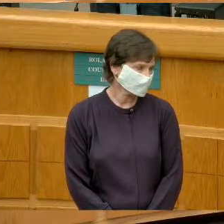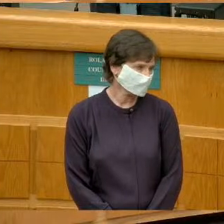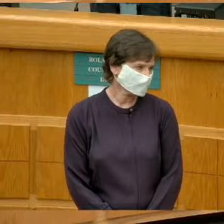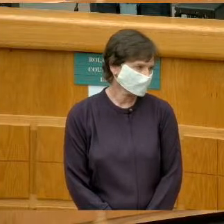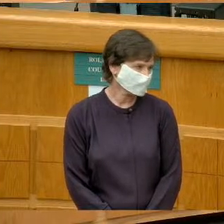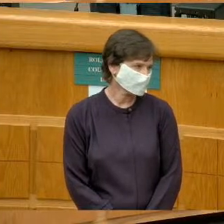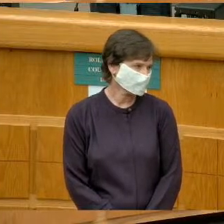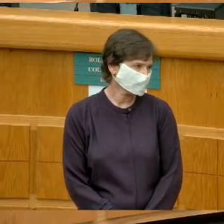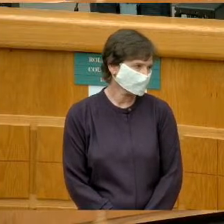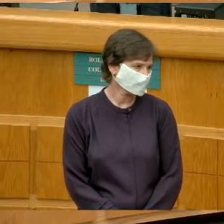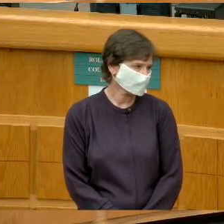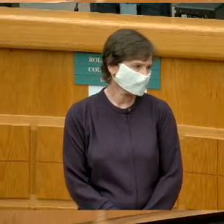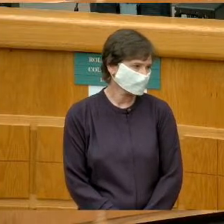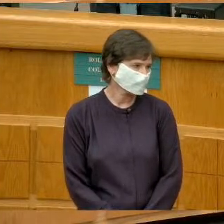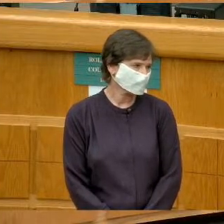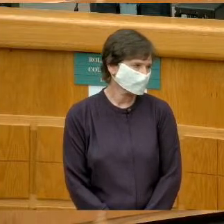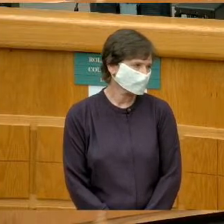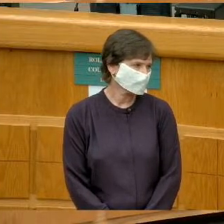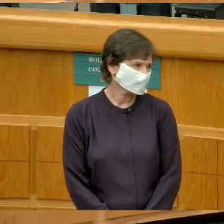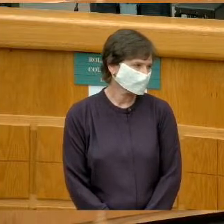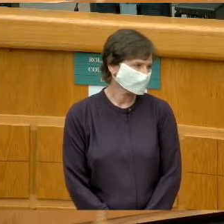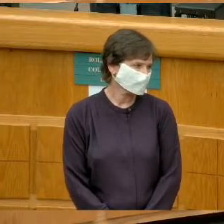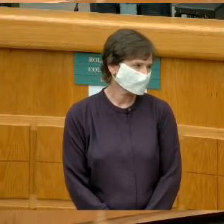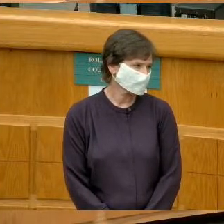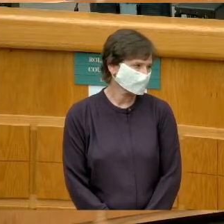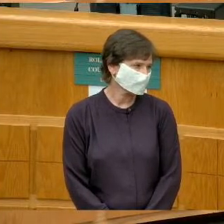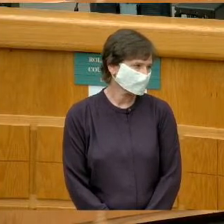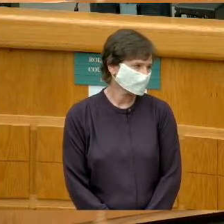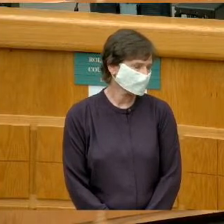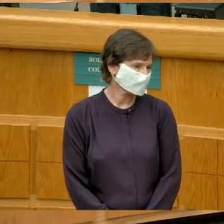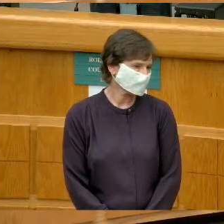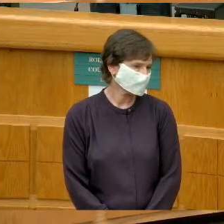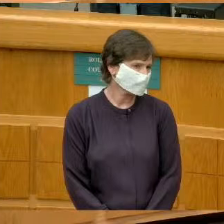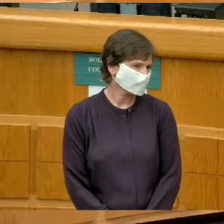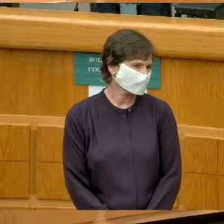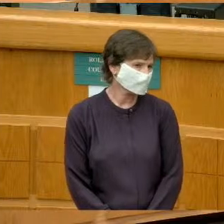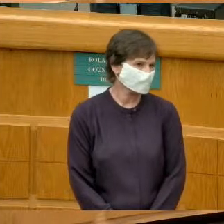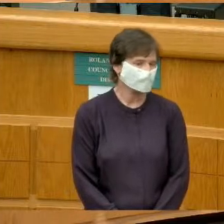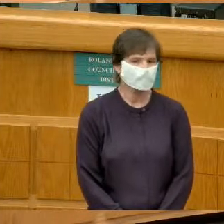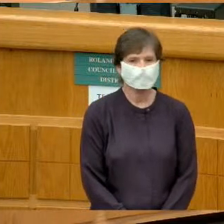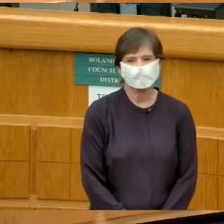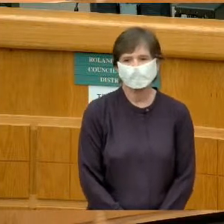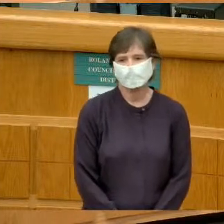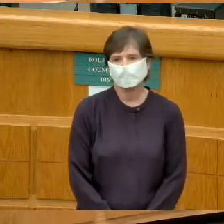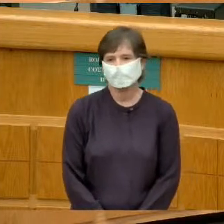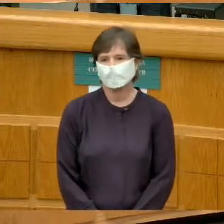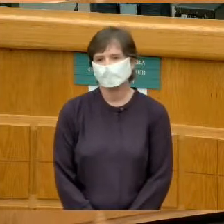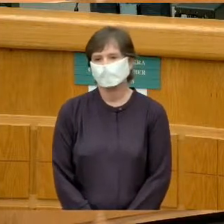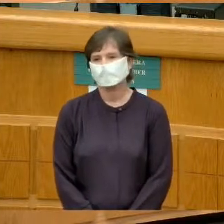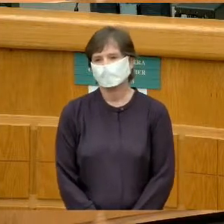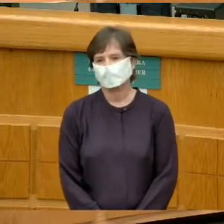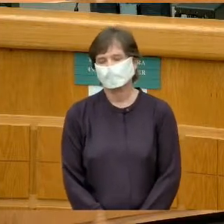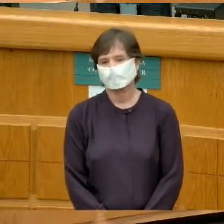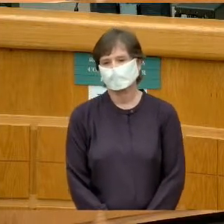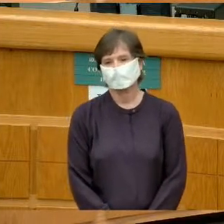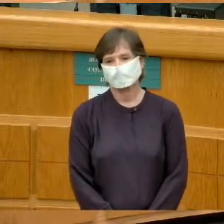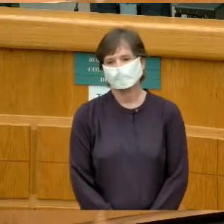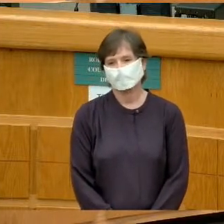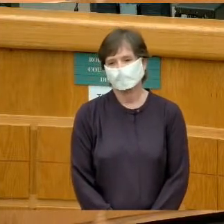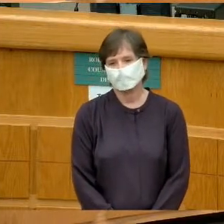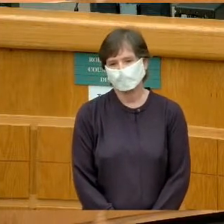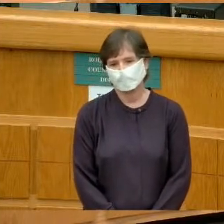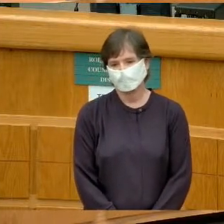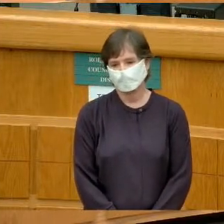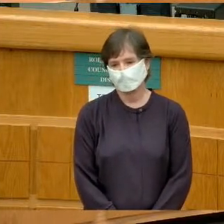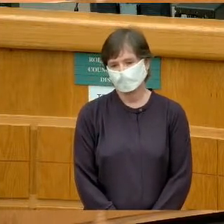Nueces. No detengas mi propagación o la idea de matar a tus seres queridos. A falta de una vacuna que me detenga, tú tienes las armas que evitarían